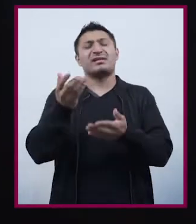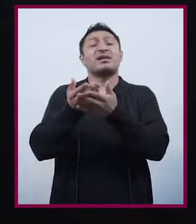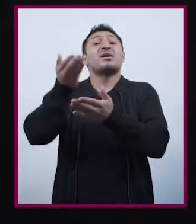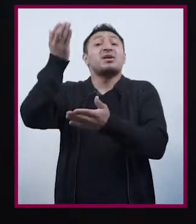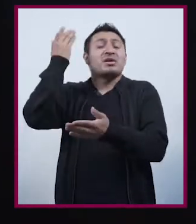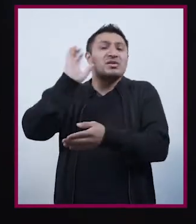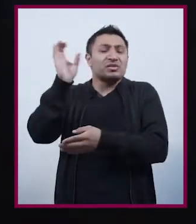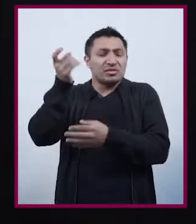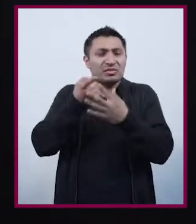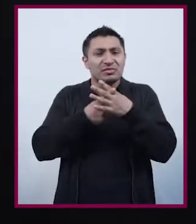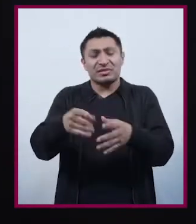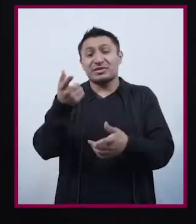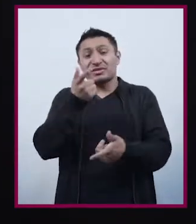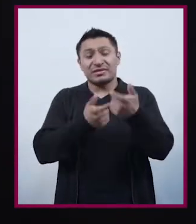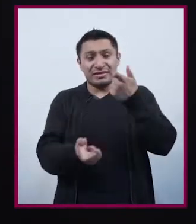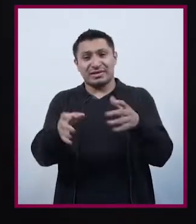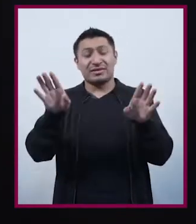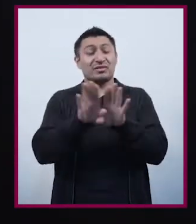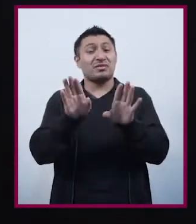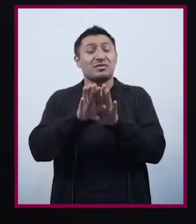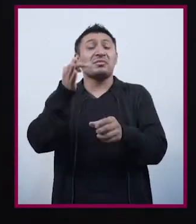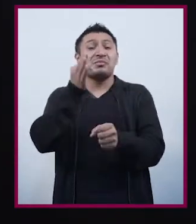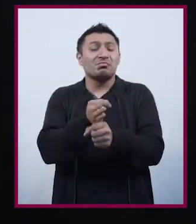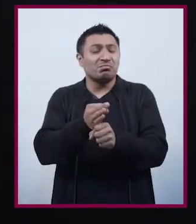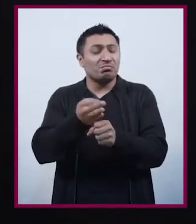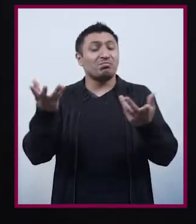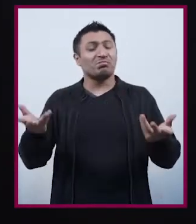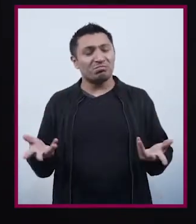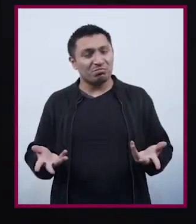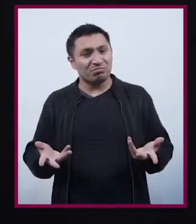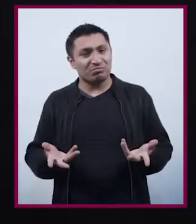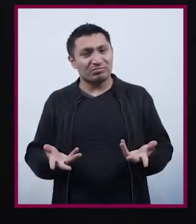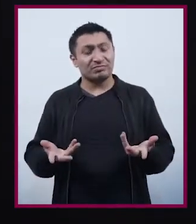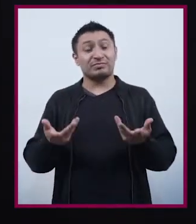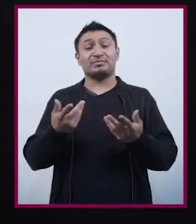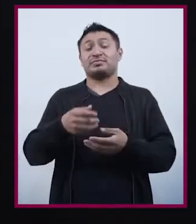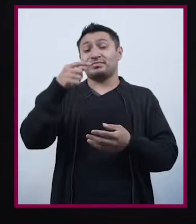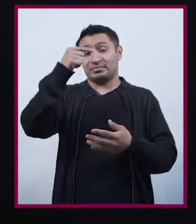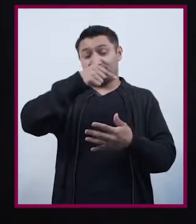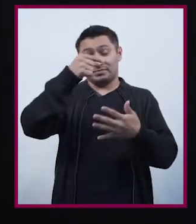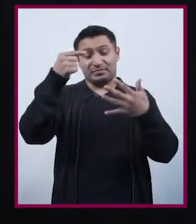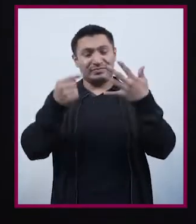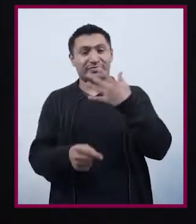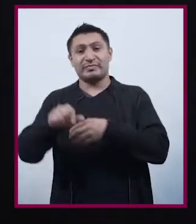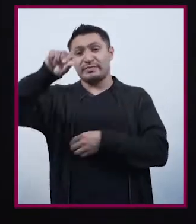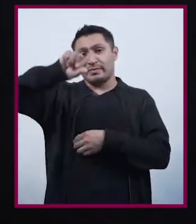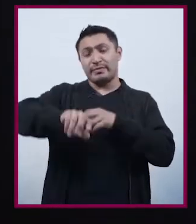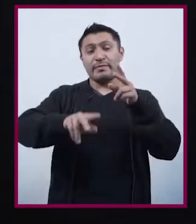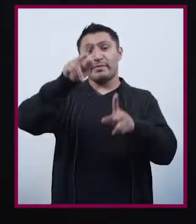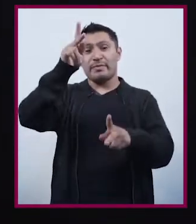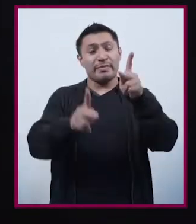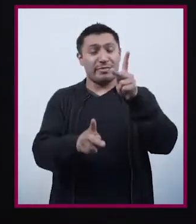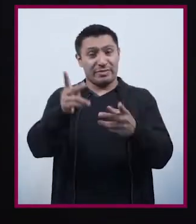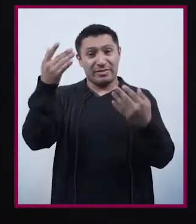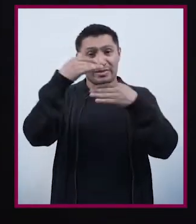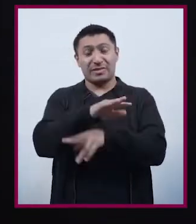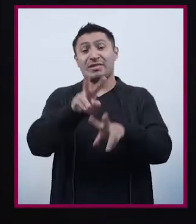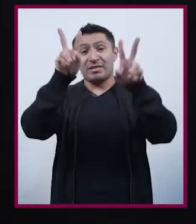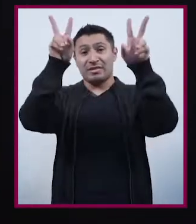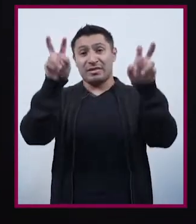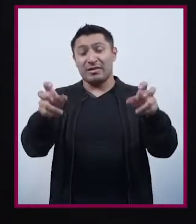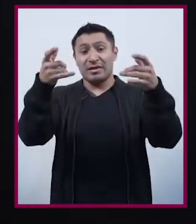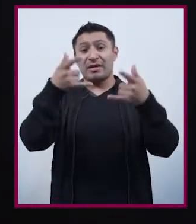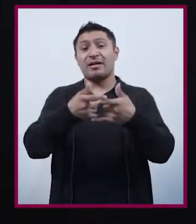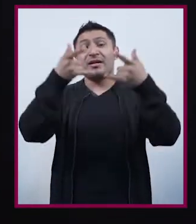existe el dinero? ¿Cómo coexiste en sus diferentes formas en la actualidad? De todo esto y más queremos hablarte en este